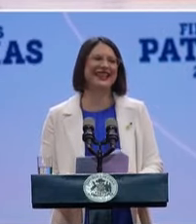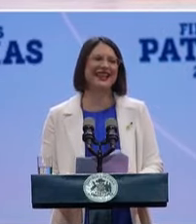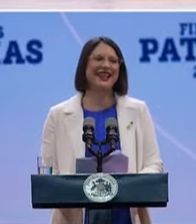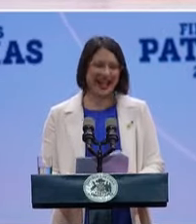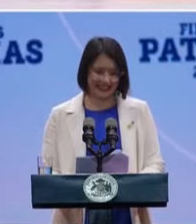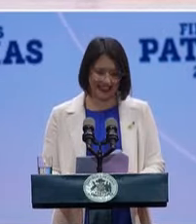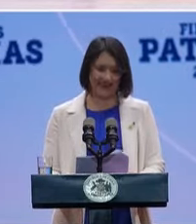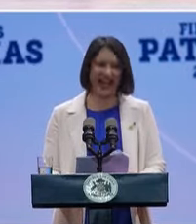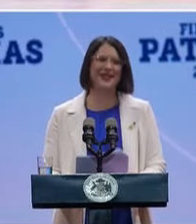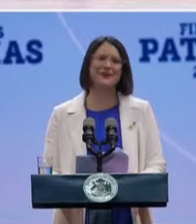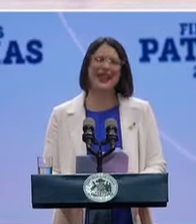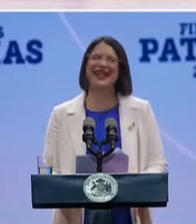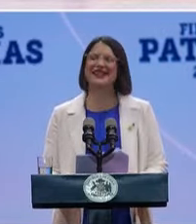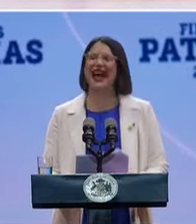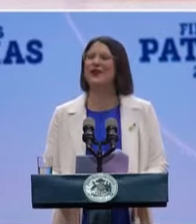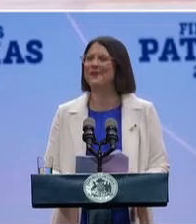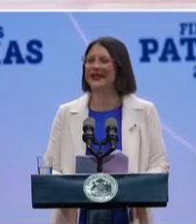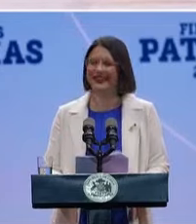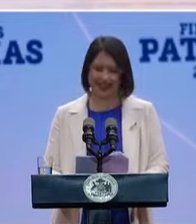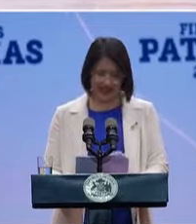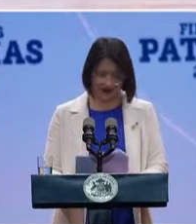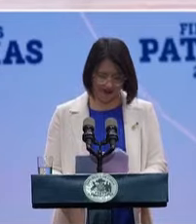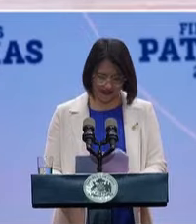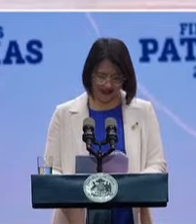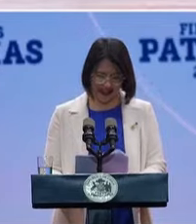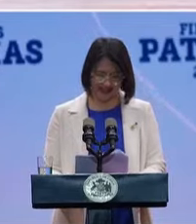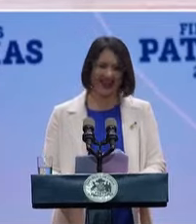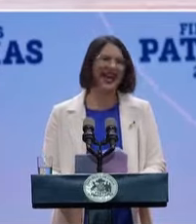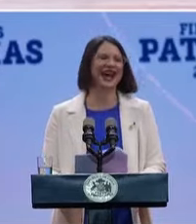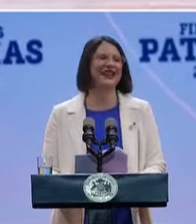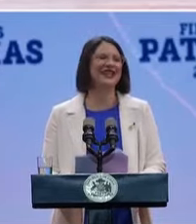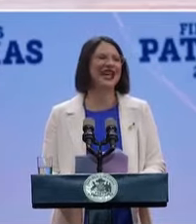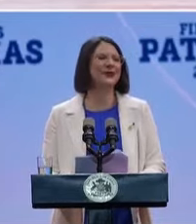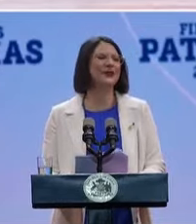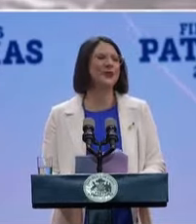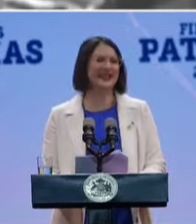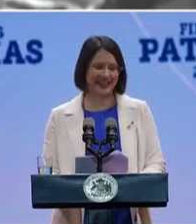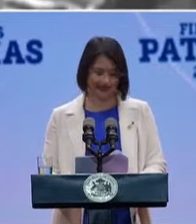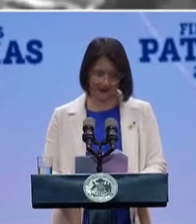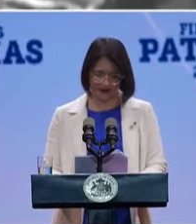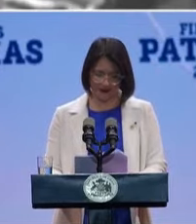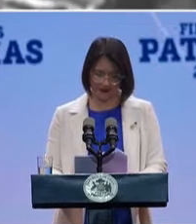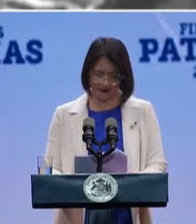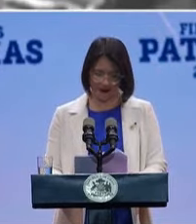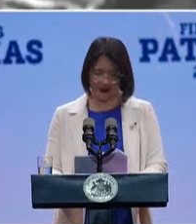también ha elevado la tensión en la carrera por la Casa Blanca.